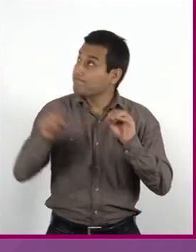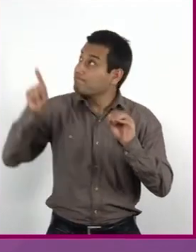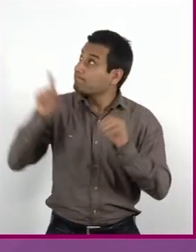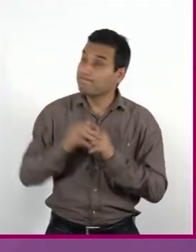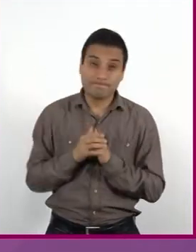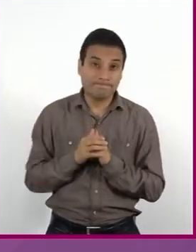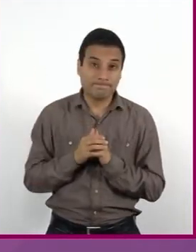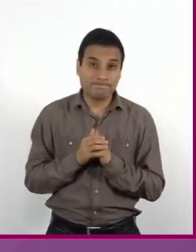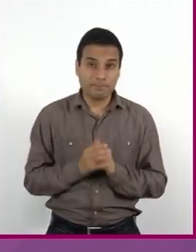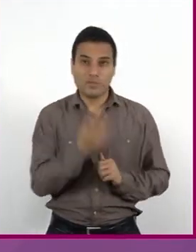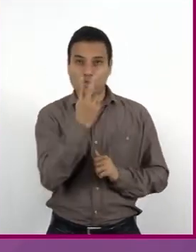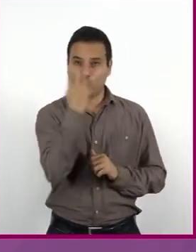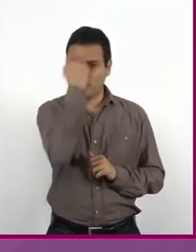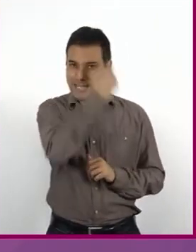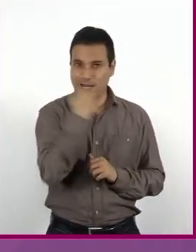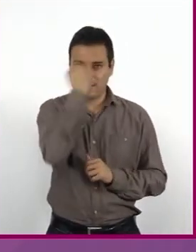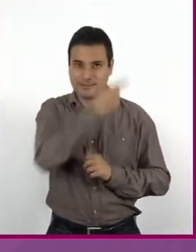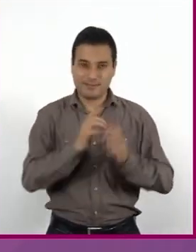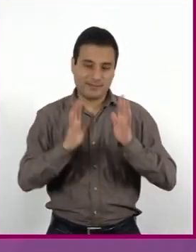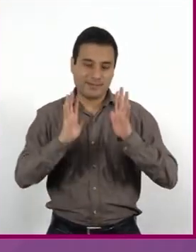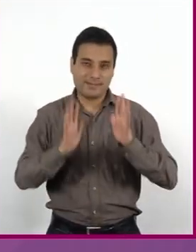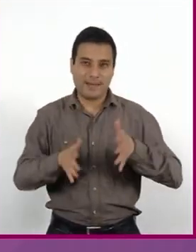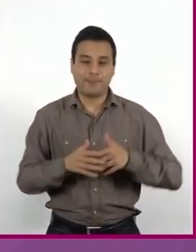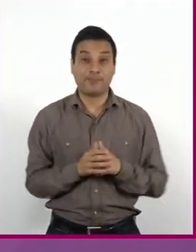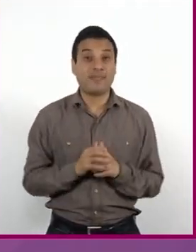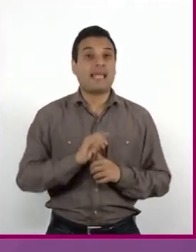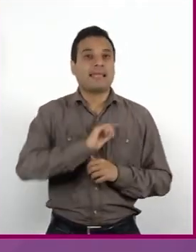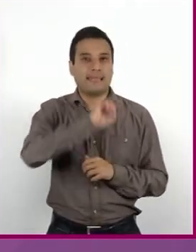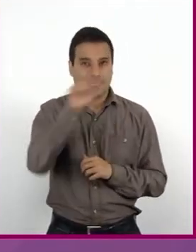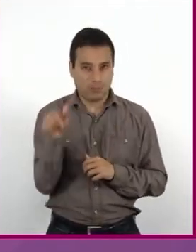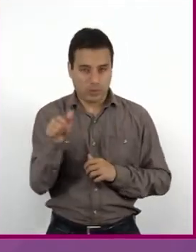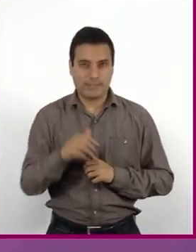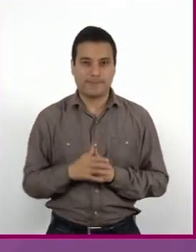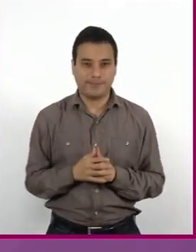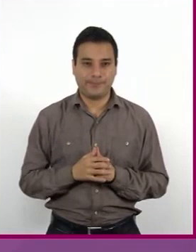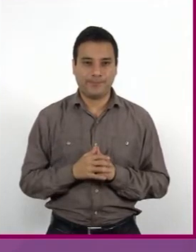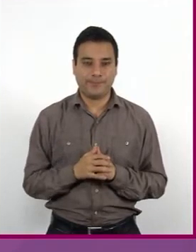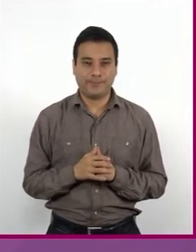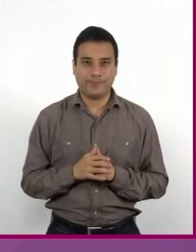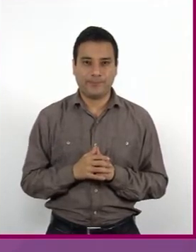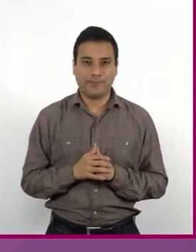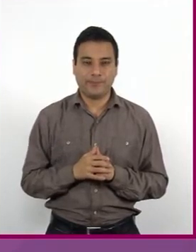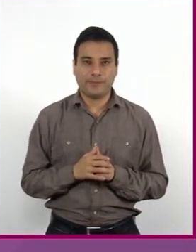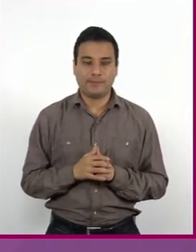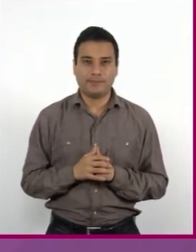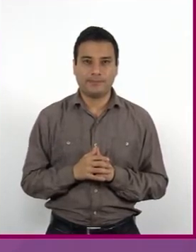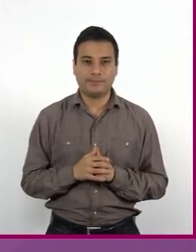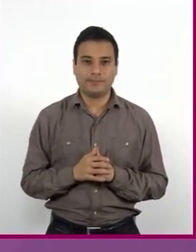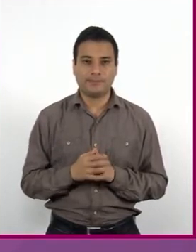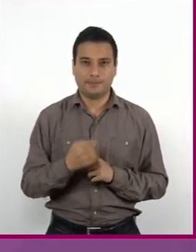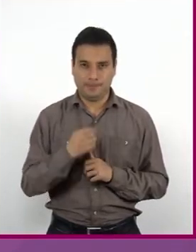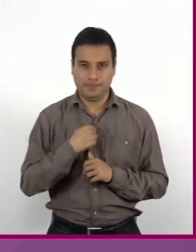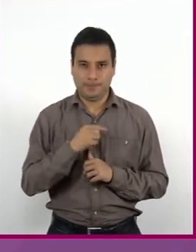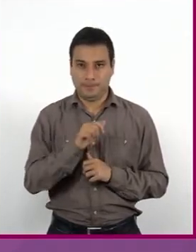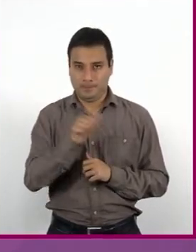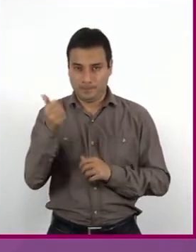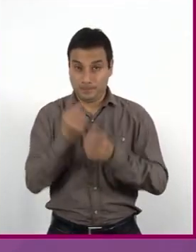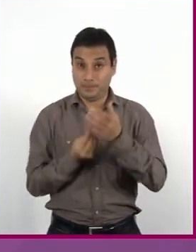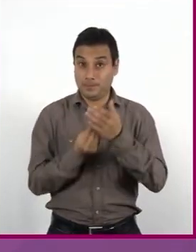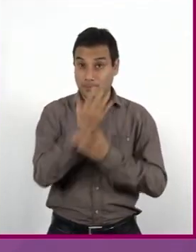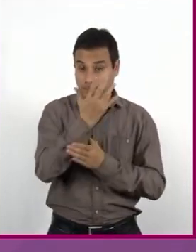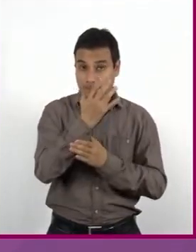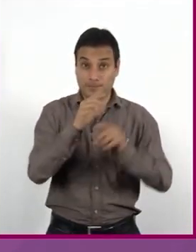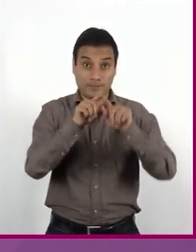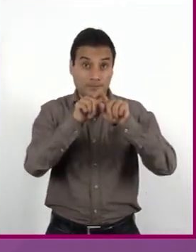2 caras del desarrollo de la caja. Después, sobre uno de sus lados del trapecio se traza otro trapecio